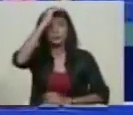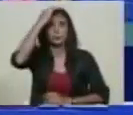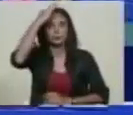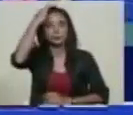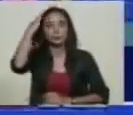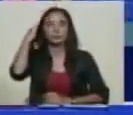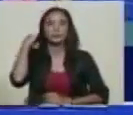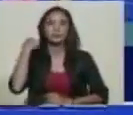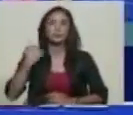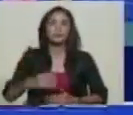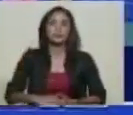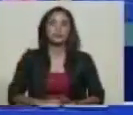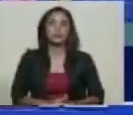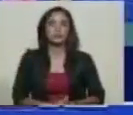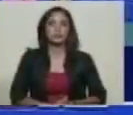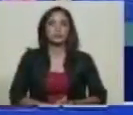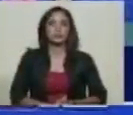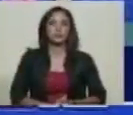crítica.